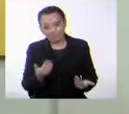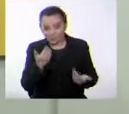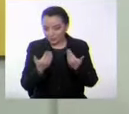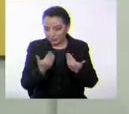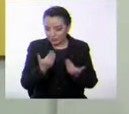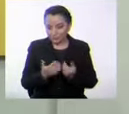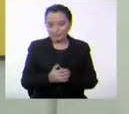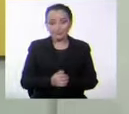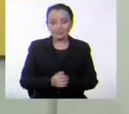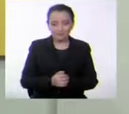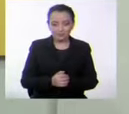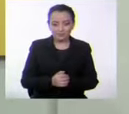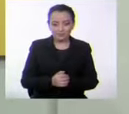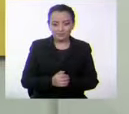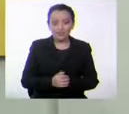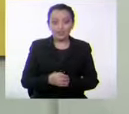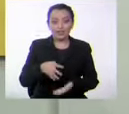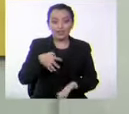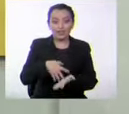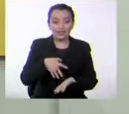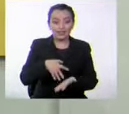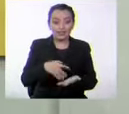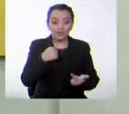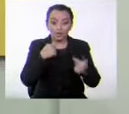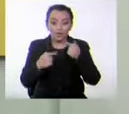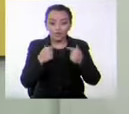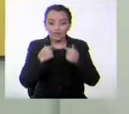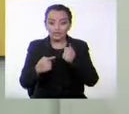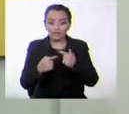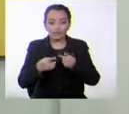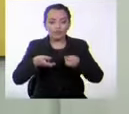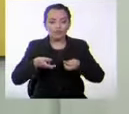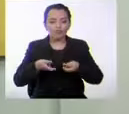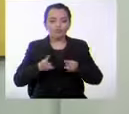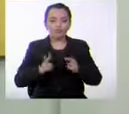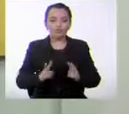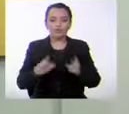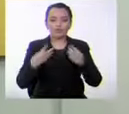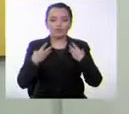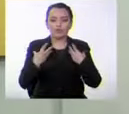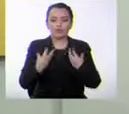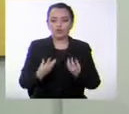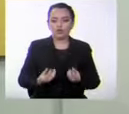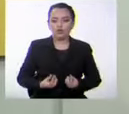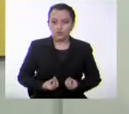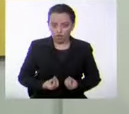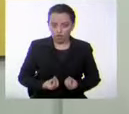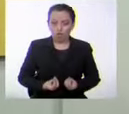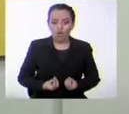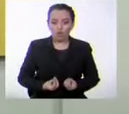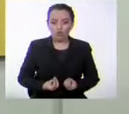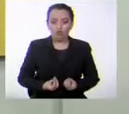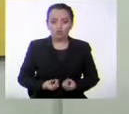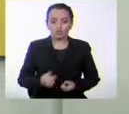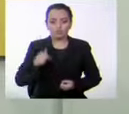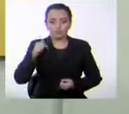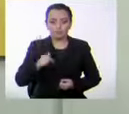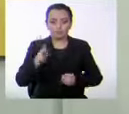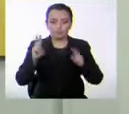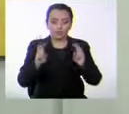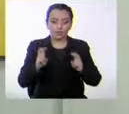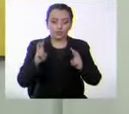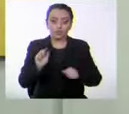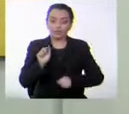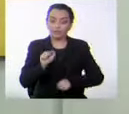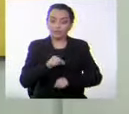a estar hablando de democracia, de formas de gobierno y un tema que es el que usted va a tener en la guía para que